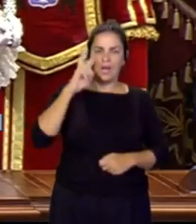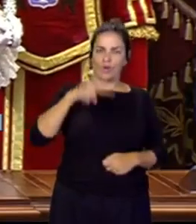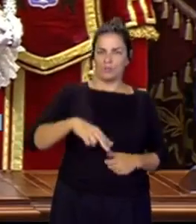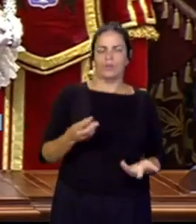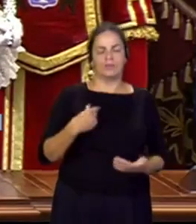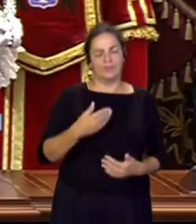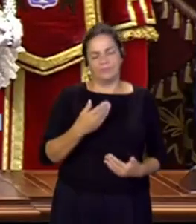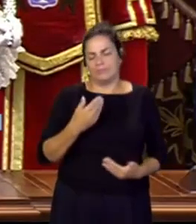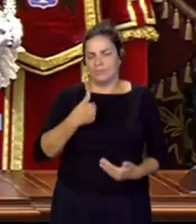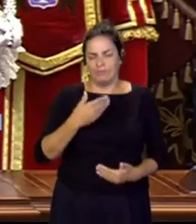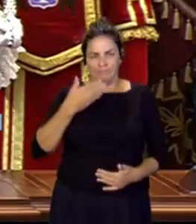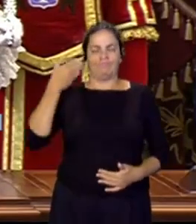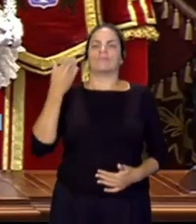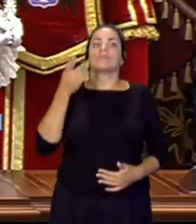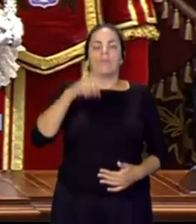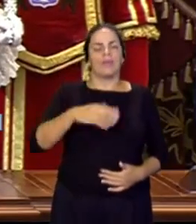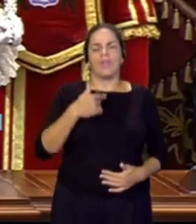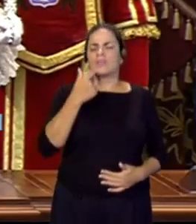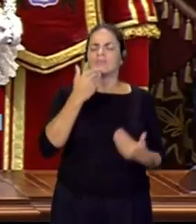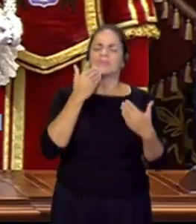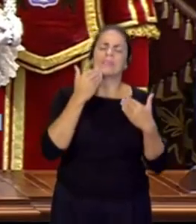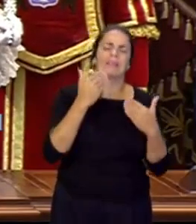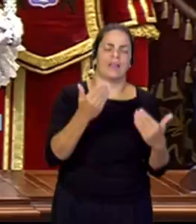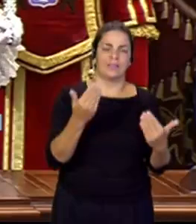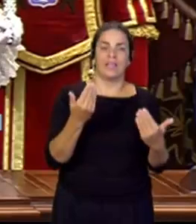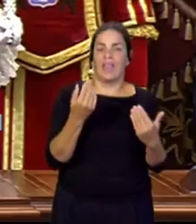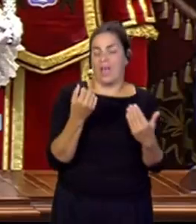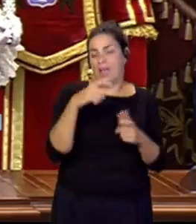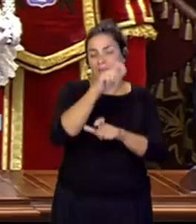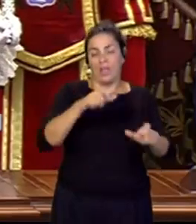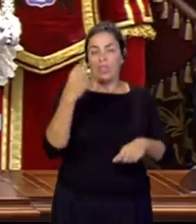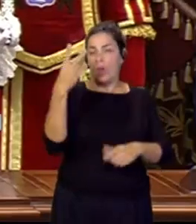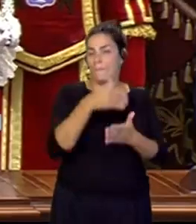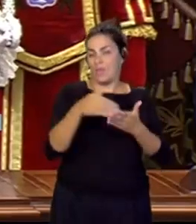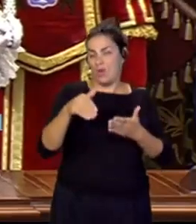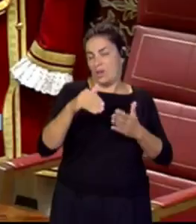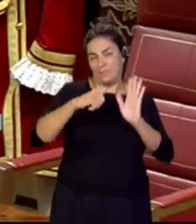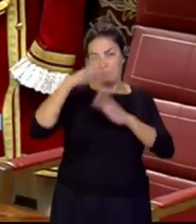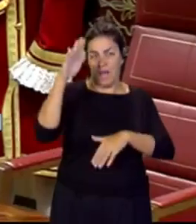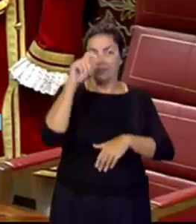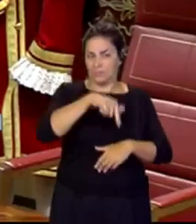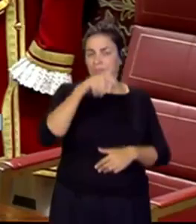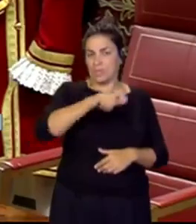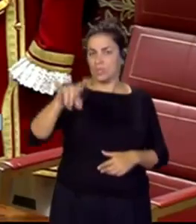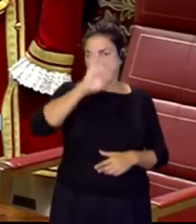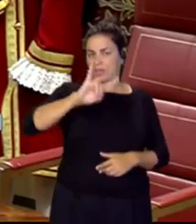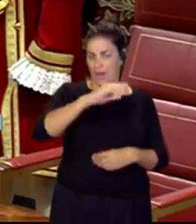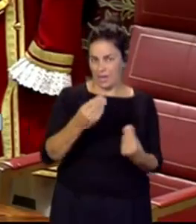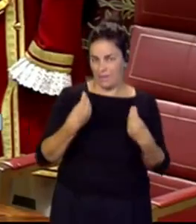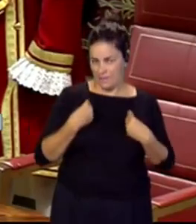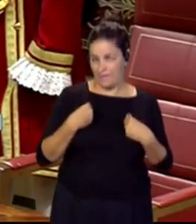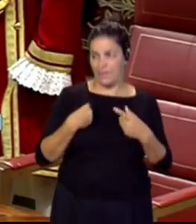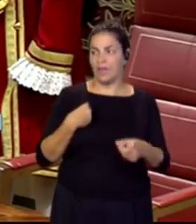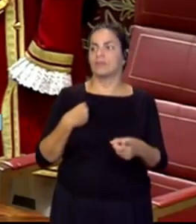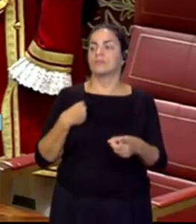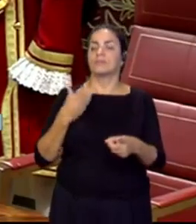expresar mi gratitud a los más de 2 millones de personas que viven en estas islas, representados